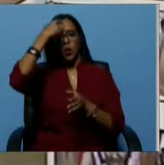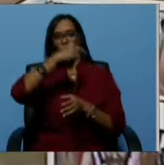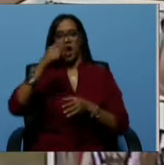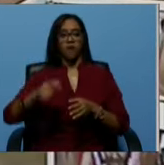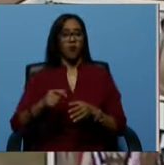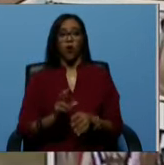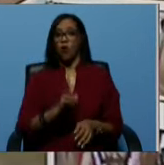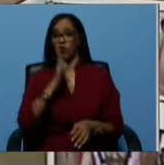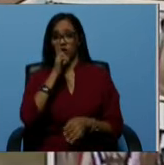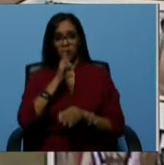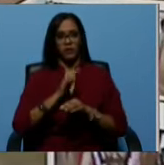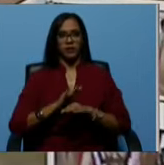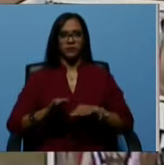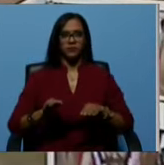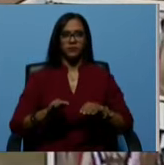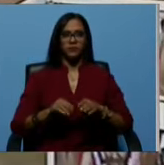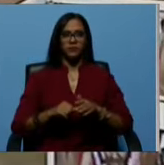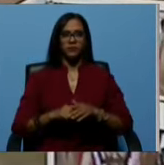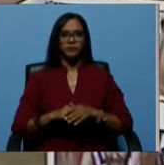Terrible contra los pueblos.